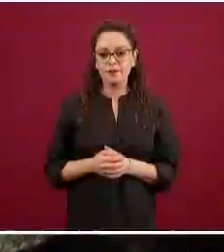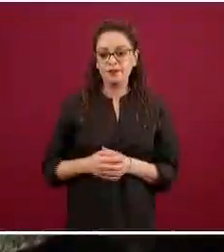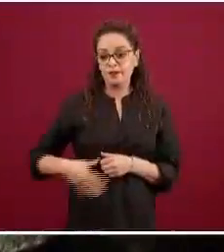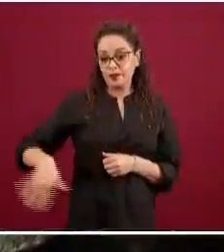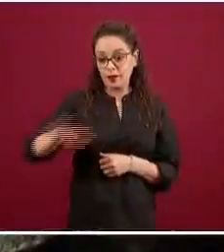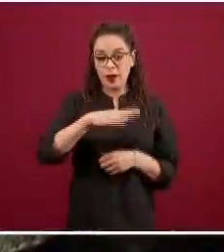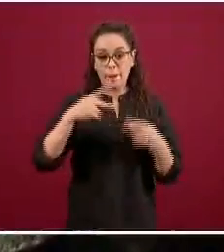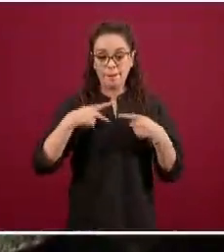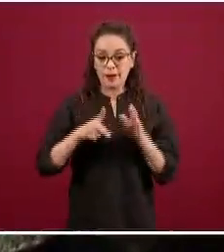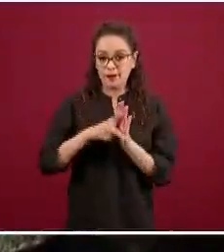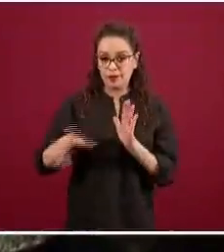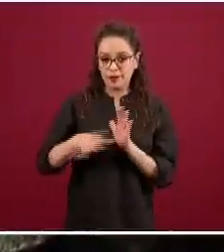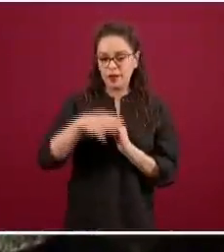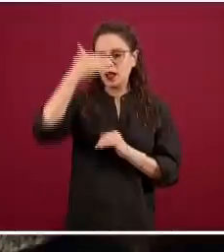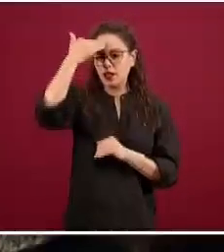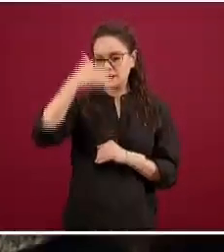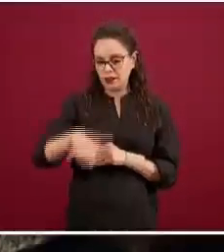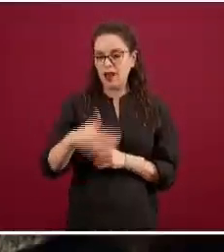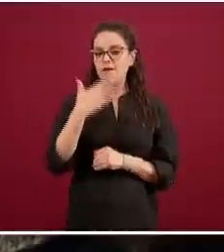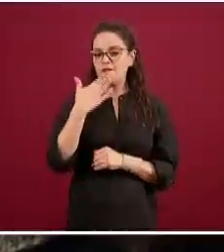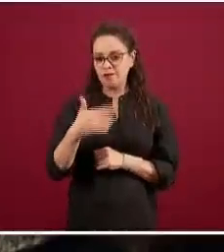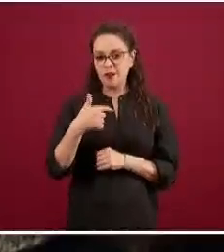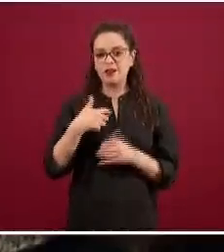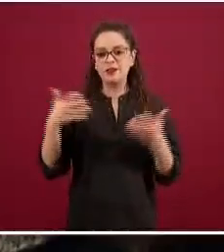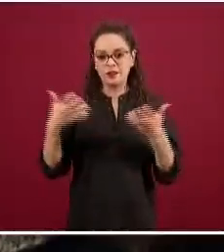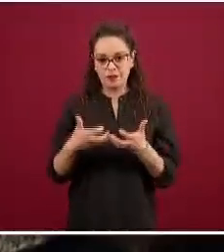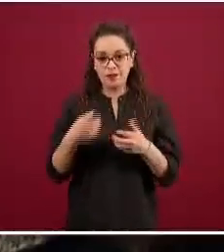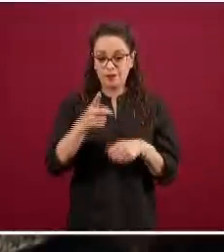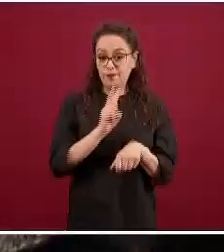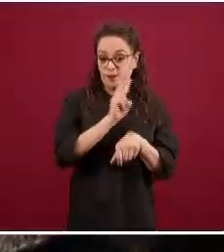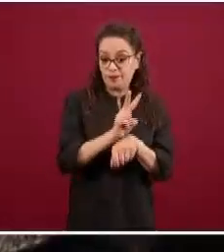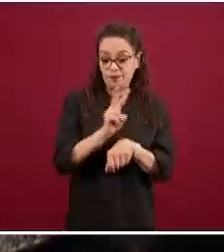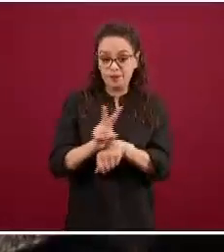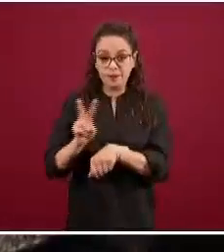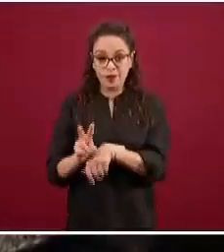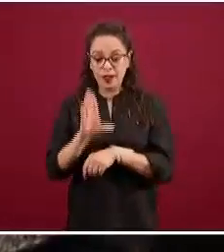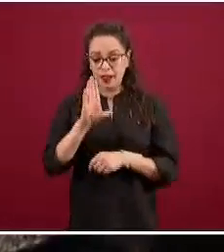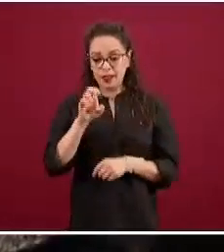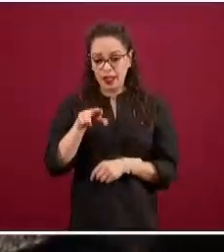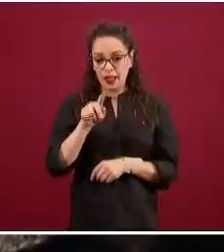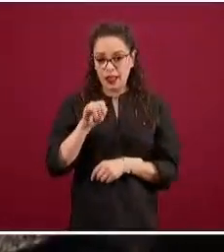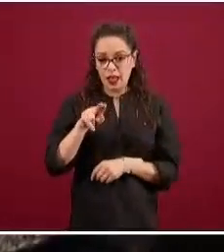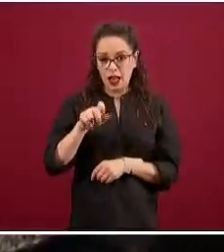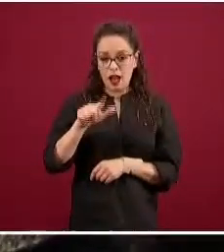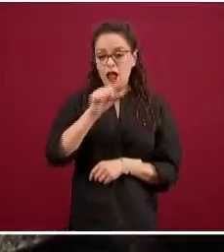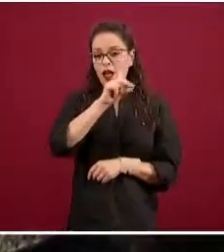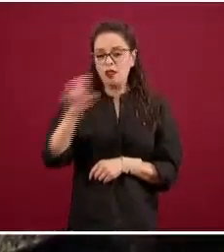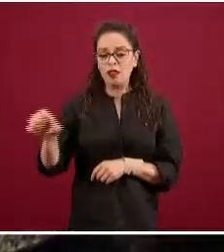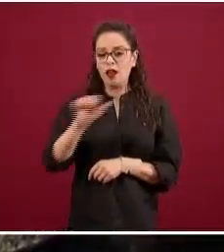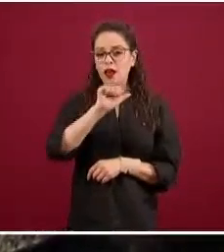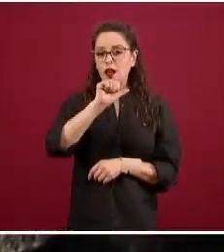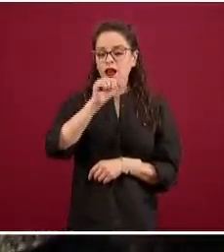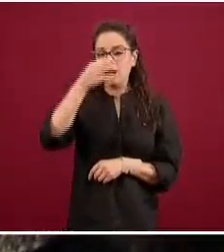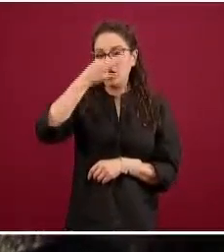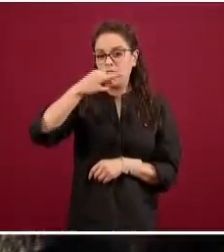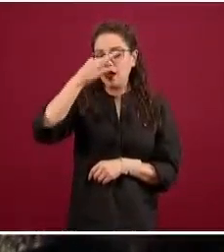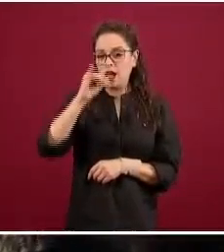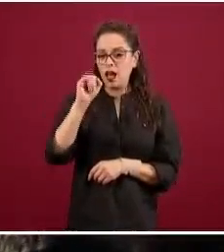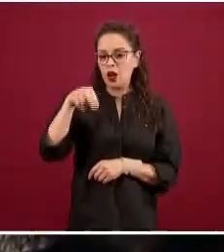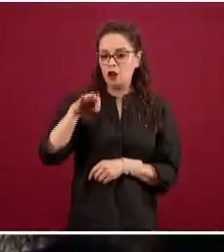los periodistas, en la vigilancia centinela de influenza, ¿se acuerdan lo que dije de las